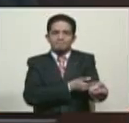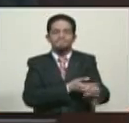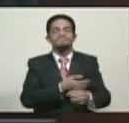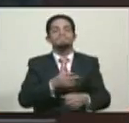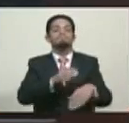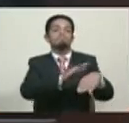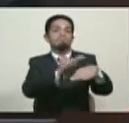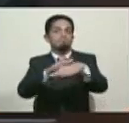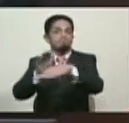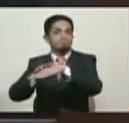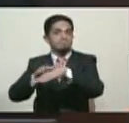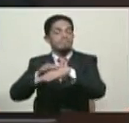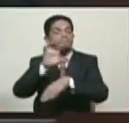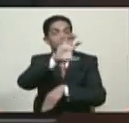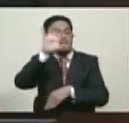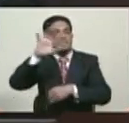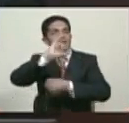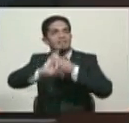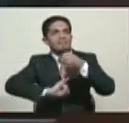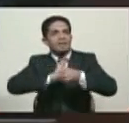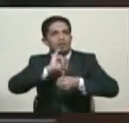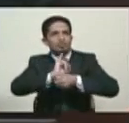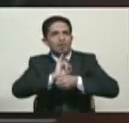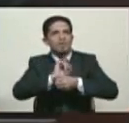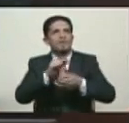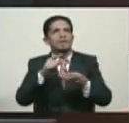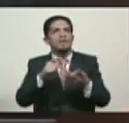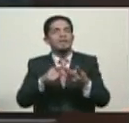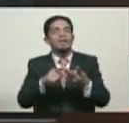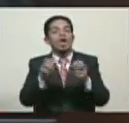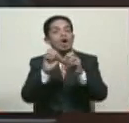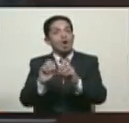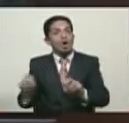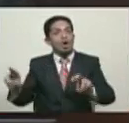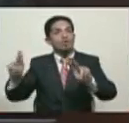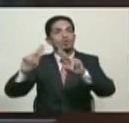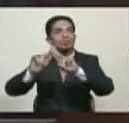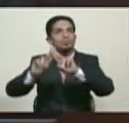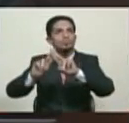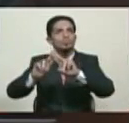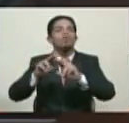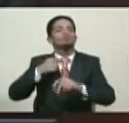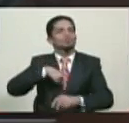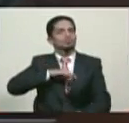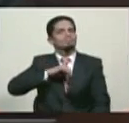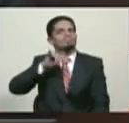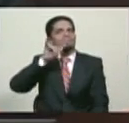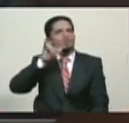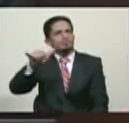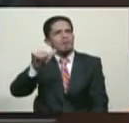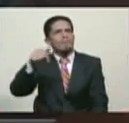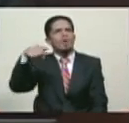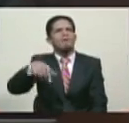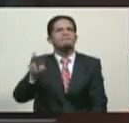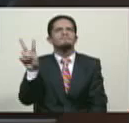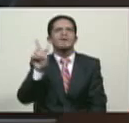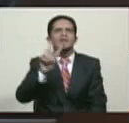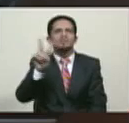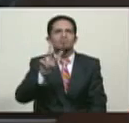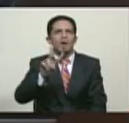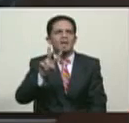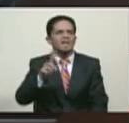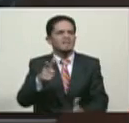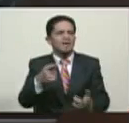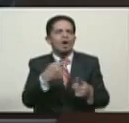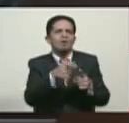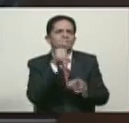la comunidad internacional y a la Organización de las Naciones Unidas y denunciamos que en Venezuela se está gestando un